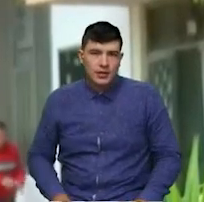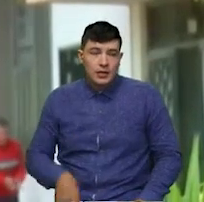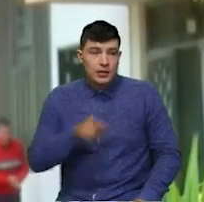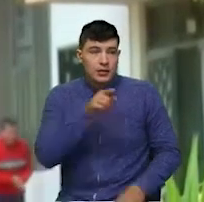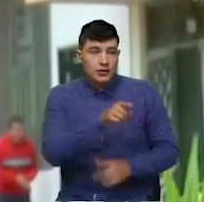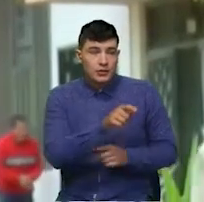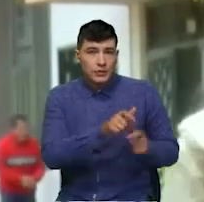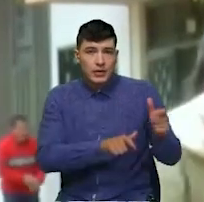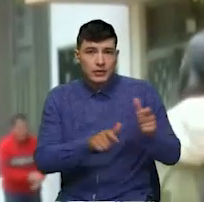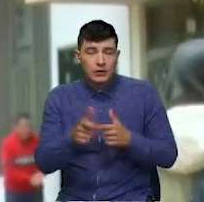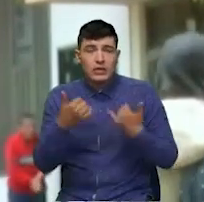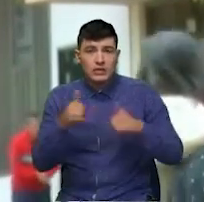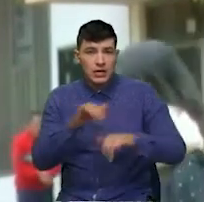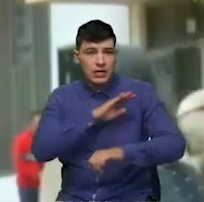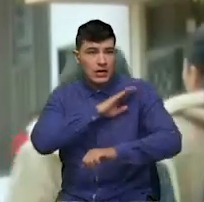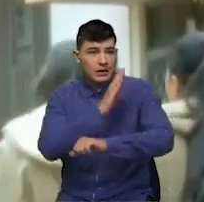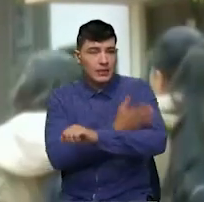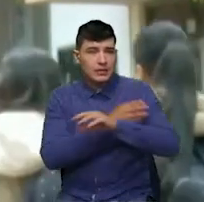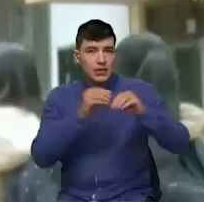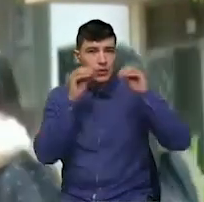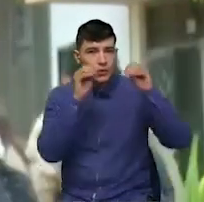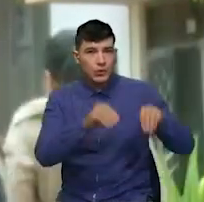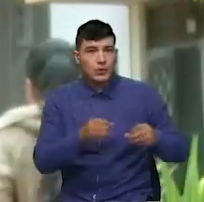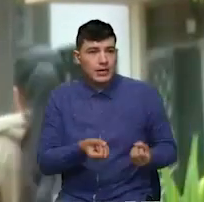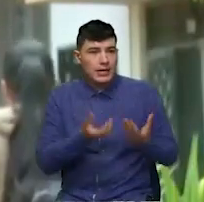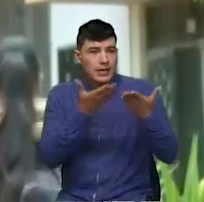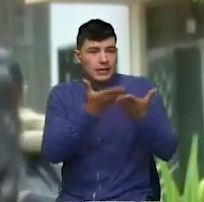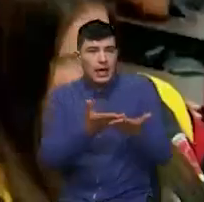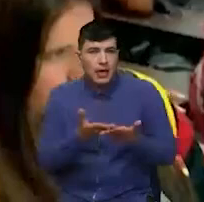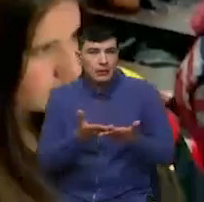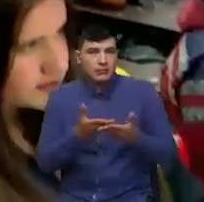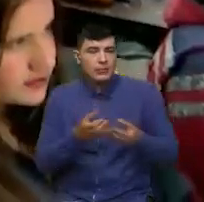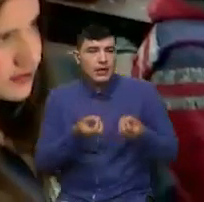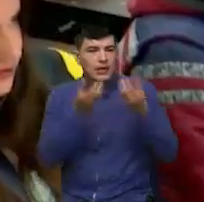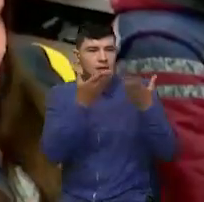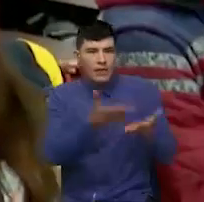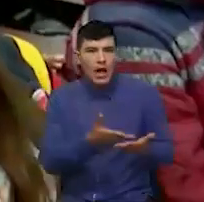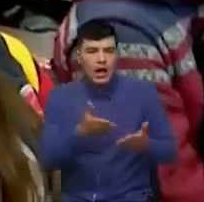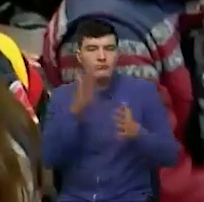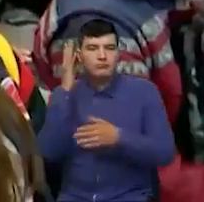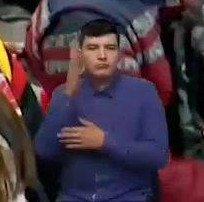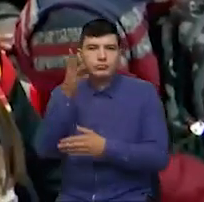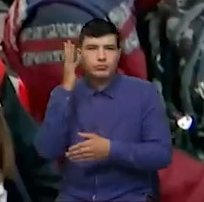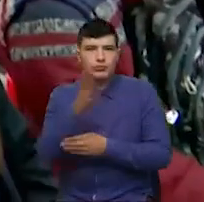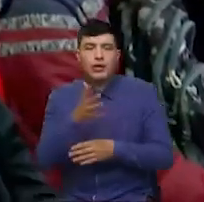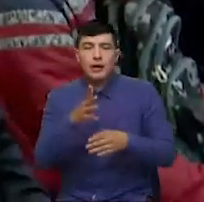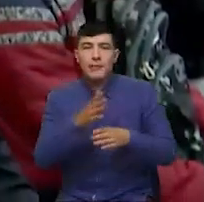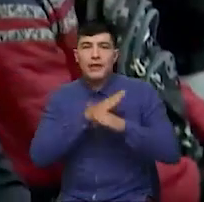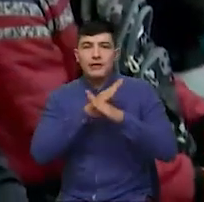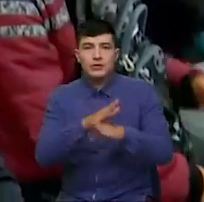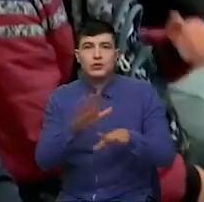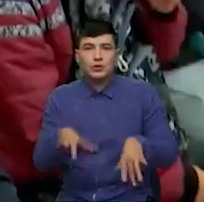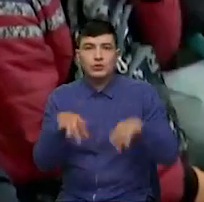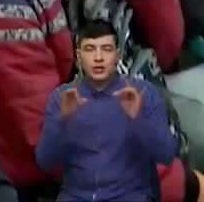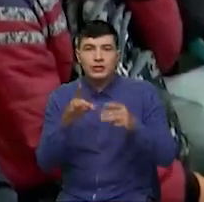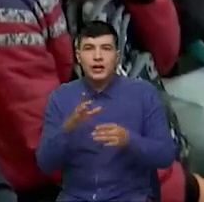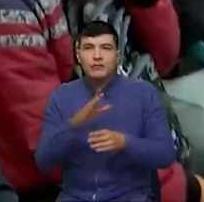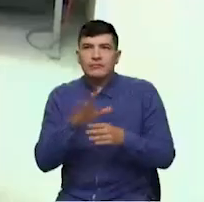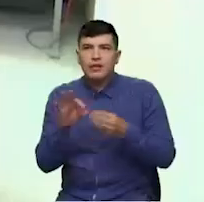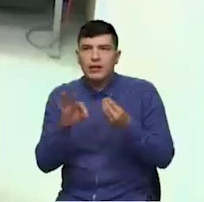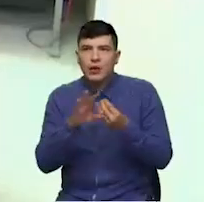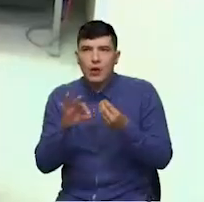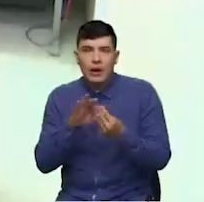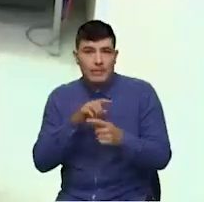Estos uniformados están capacitados para dar charlas en prevención de sustancias psicoactivas y además dicen los educadores que